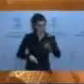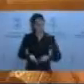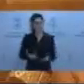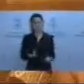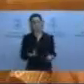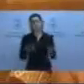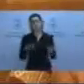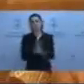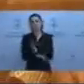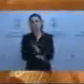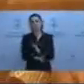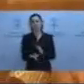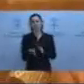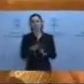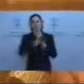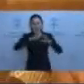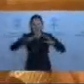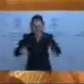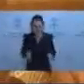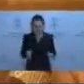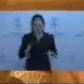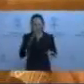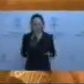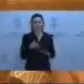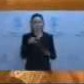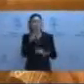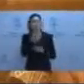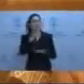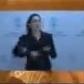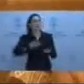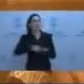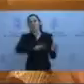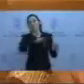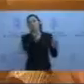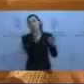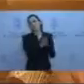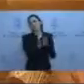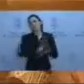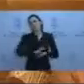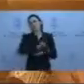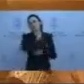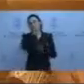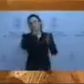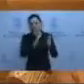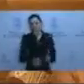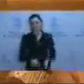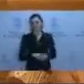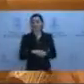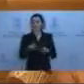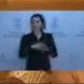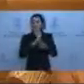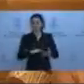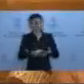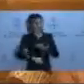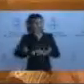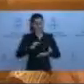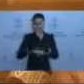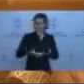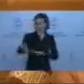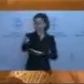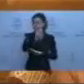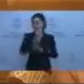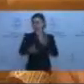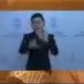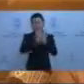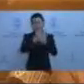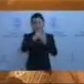Eso es tan obvio como ir a los diarios de sesiones, señor consejero. Por lo tanto, usted está incumpliendo esa parte de la